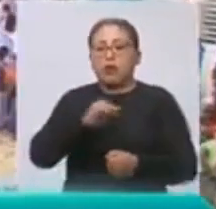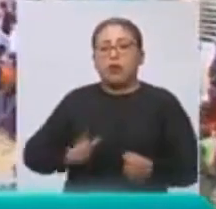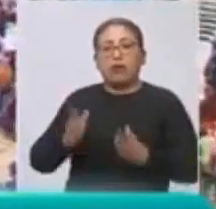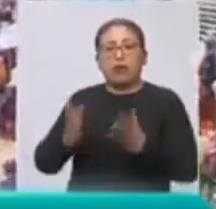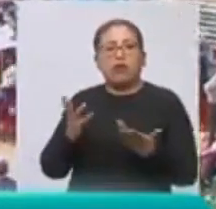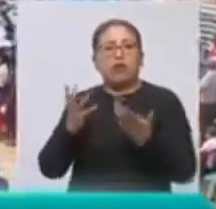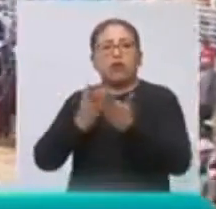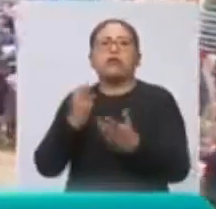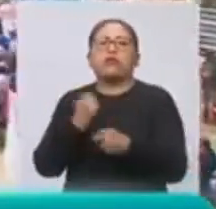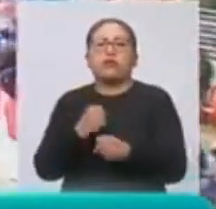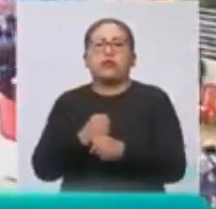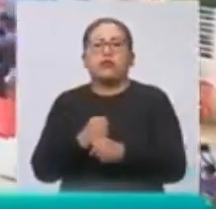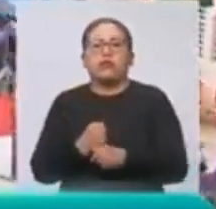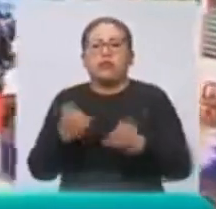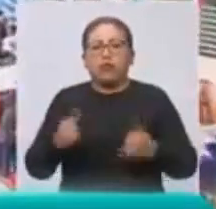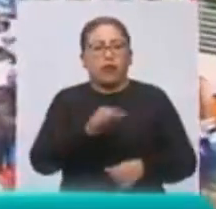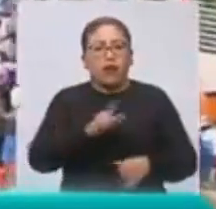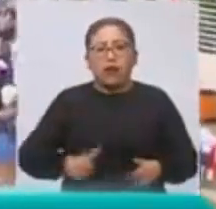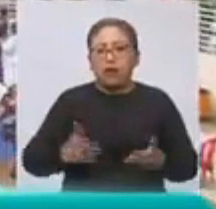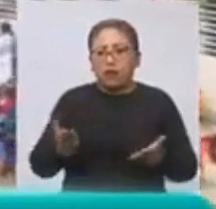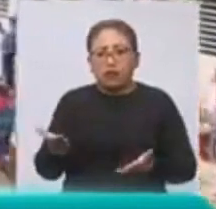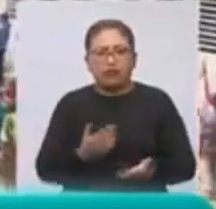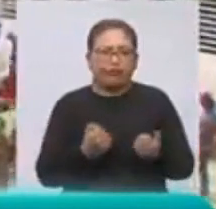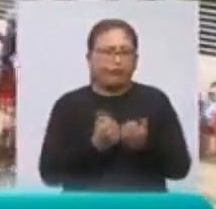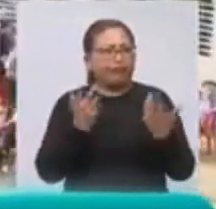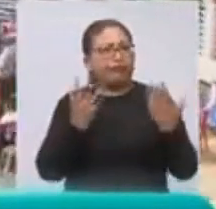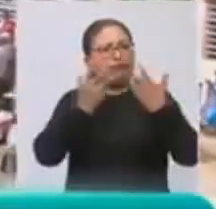nuestro hermano Guerrero, que ahora es alcalde, para equipar todo esto.